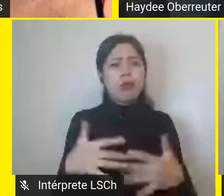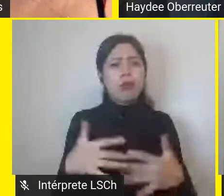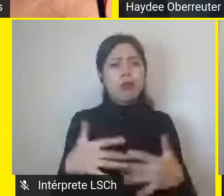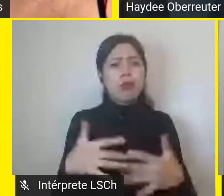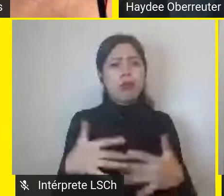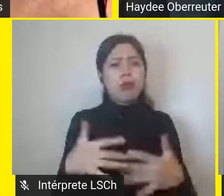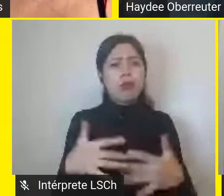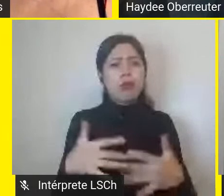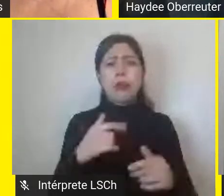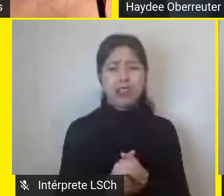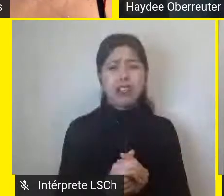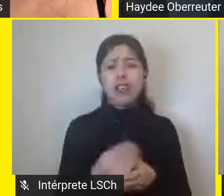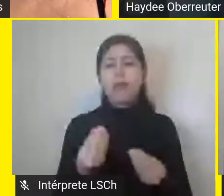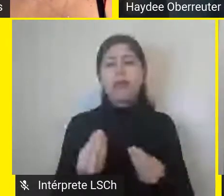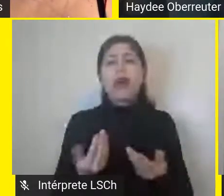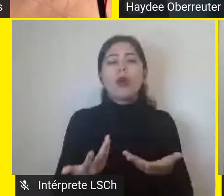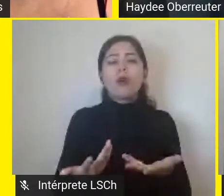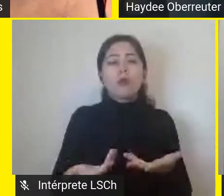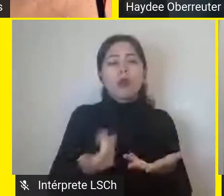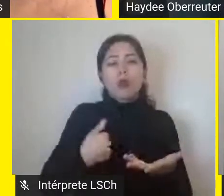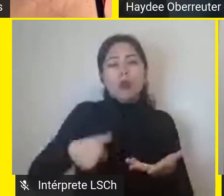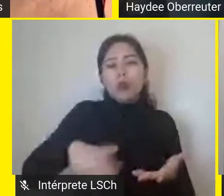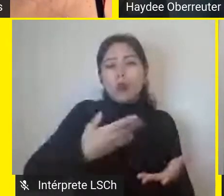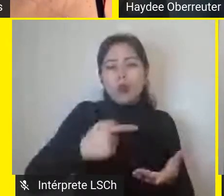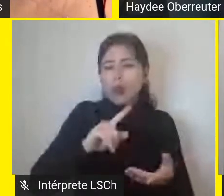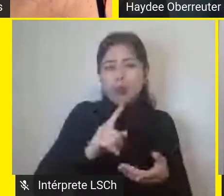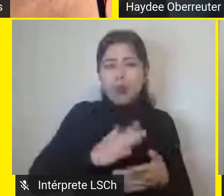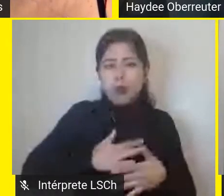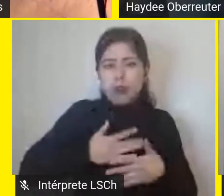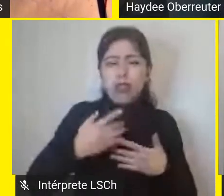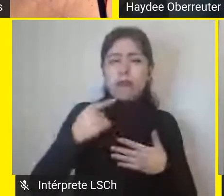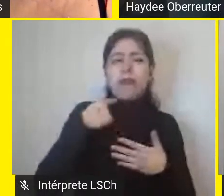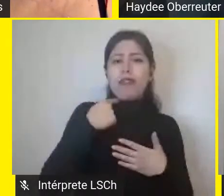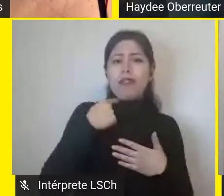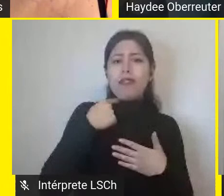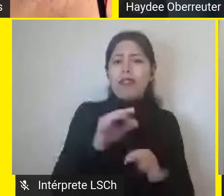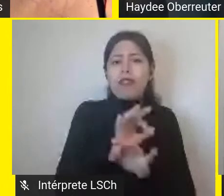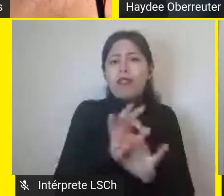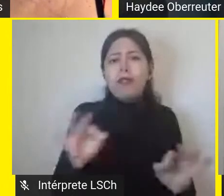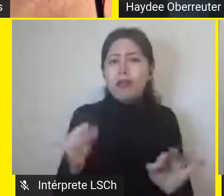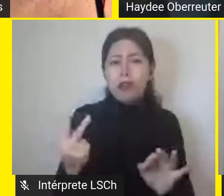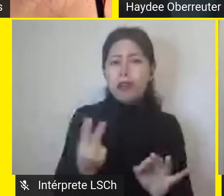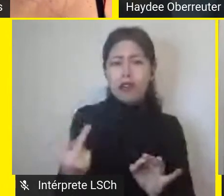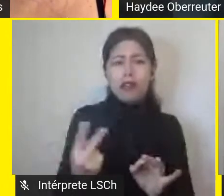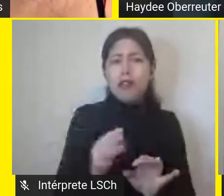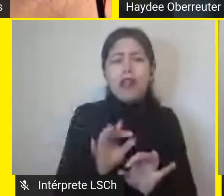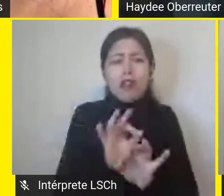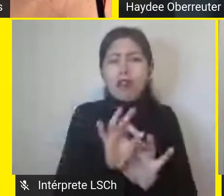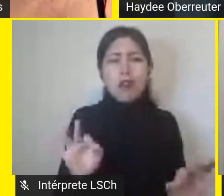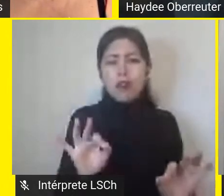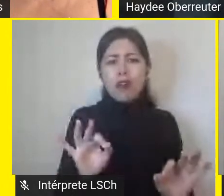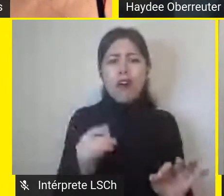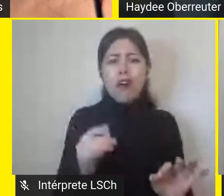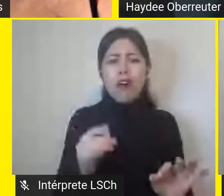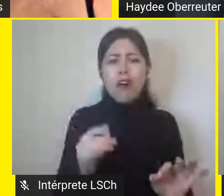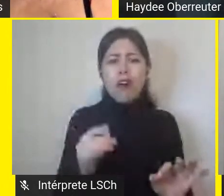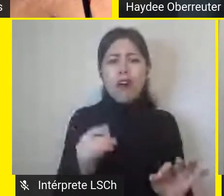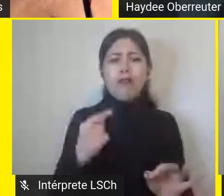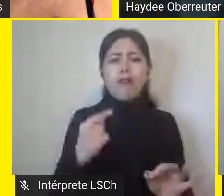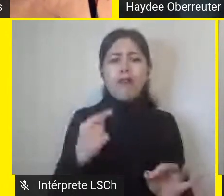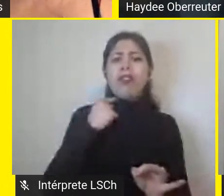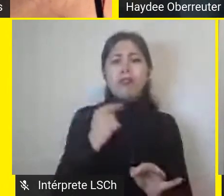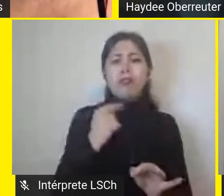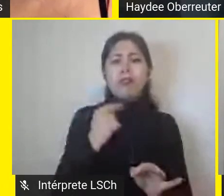sentimos víctimas, María Emilia, por Dios, ¿cómo podríamos serlo? ¿Ya? O sea, circunstancialmente víctimas, querida, pero